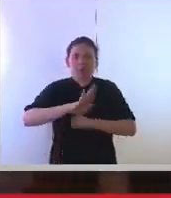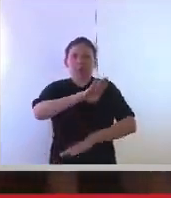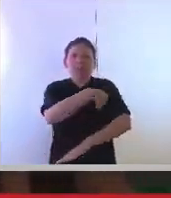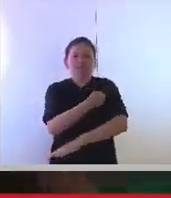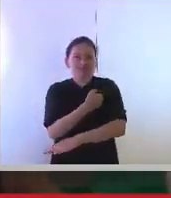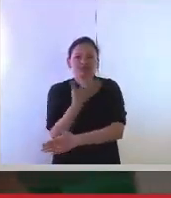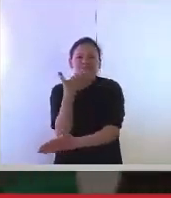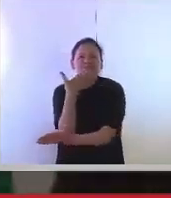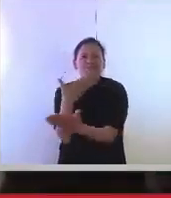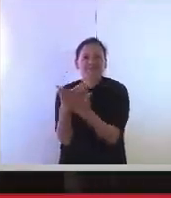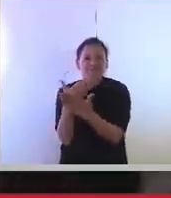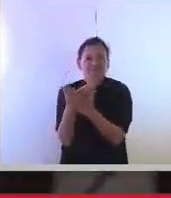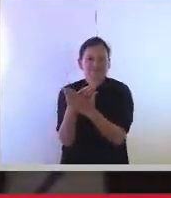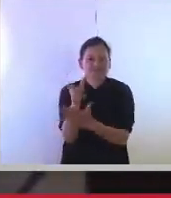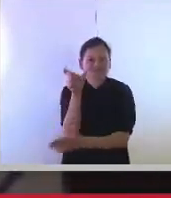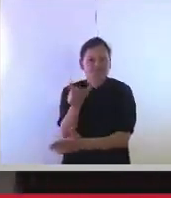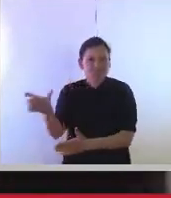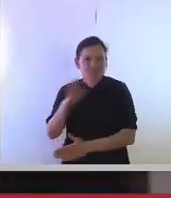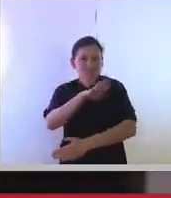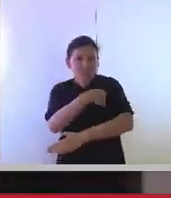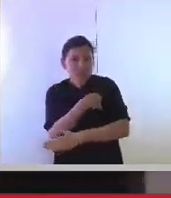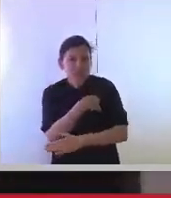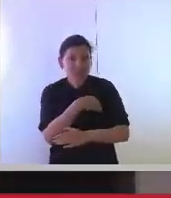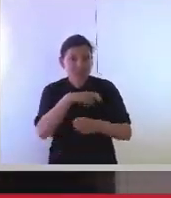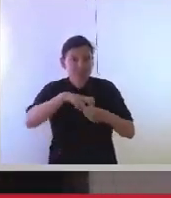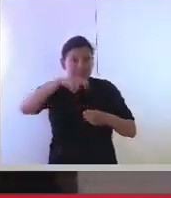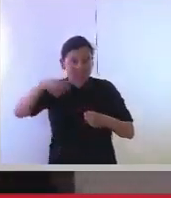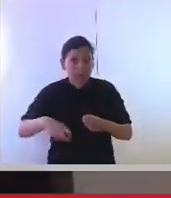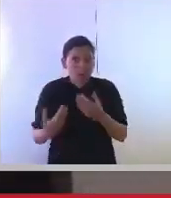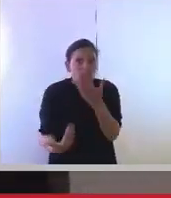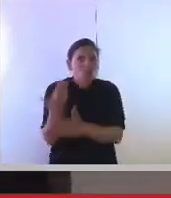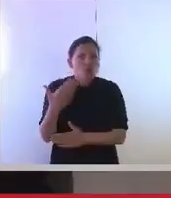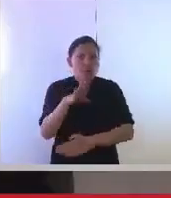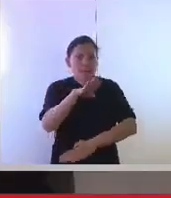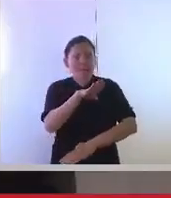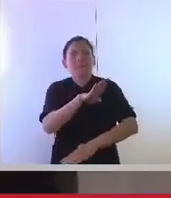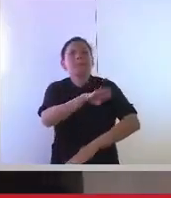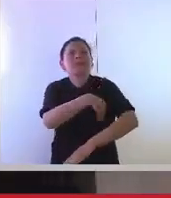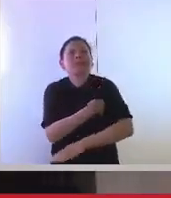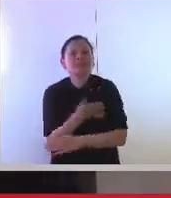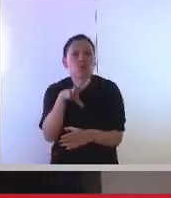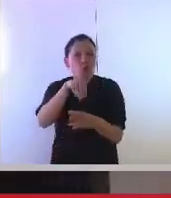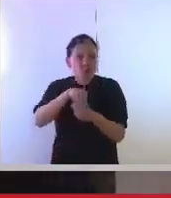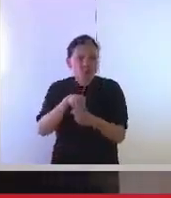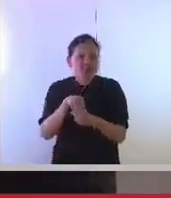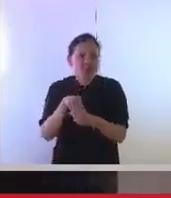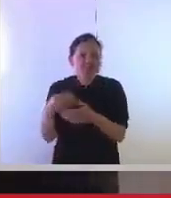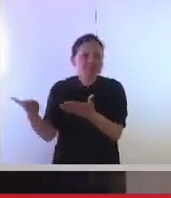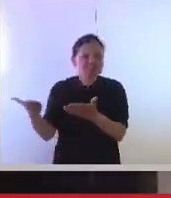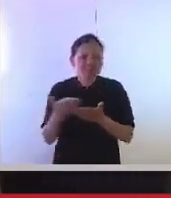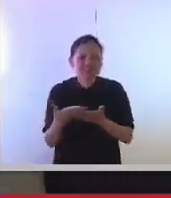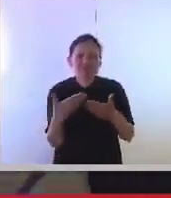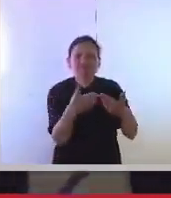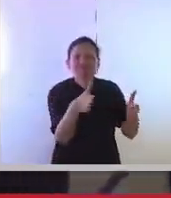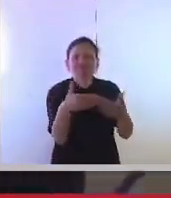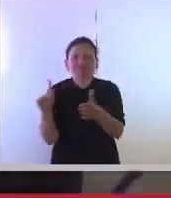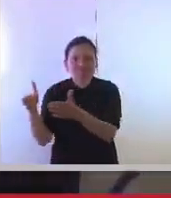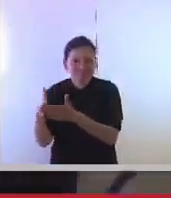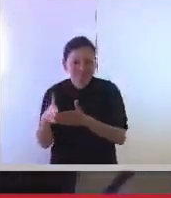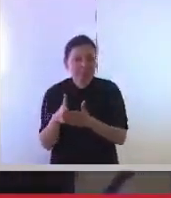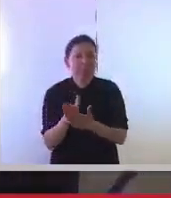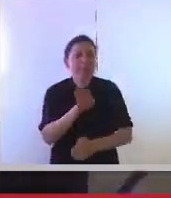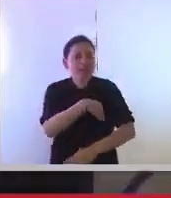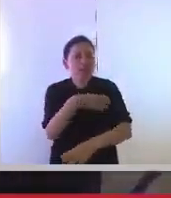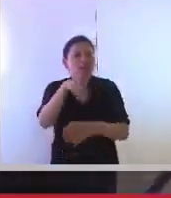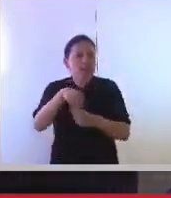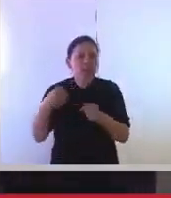Gracias a los ministros que el que pasó y al que está ahorita, a Luis Fernando Velasco, que nos han abierto las talanqueras del Ministerio del Interior